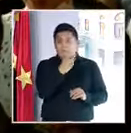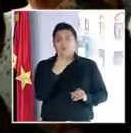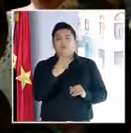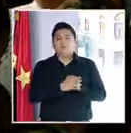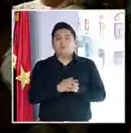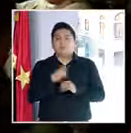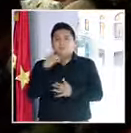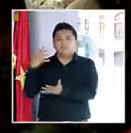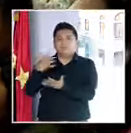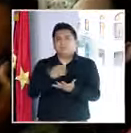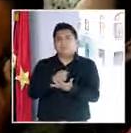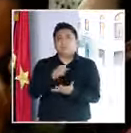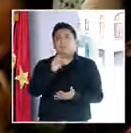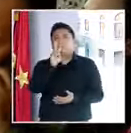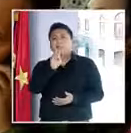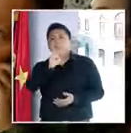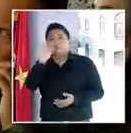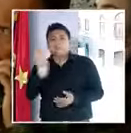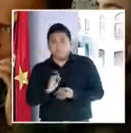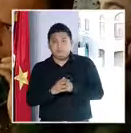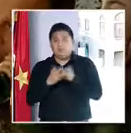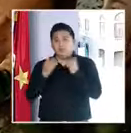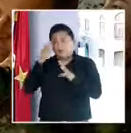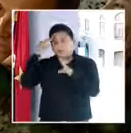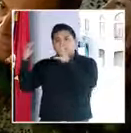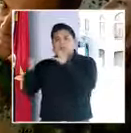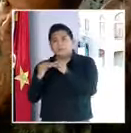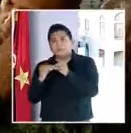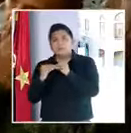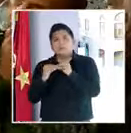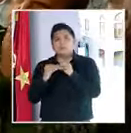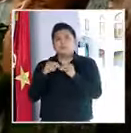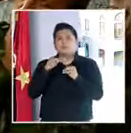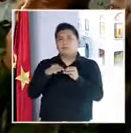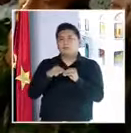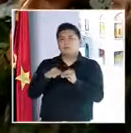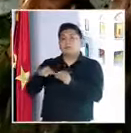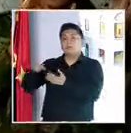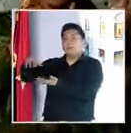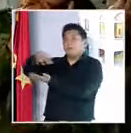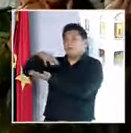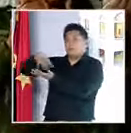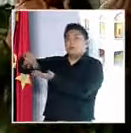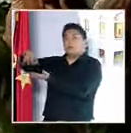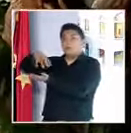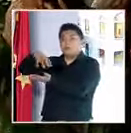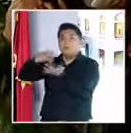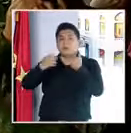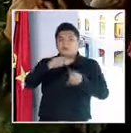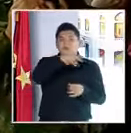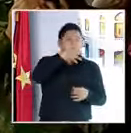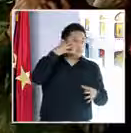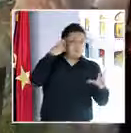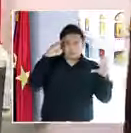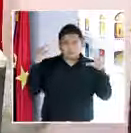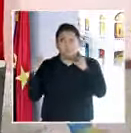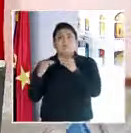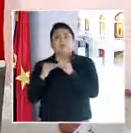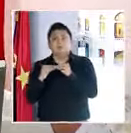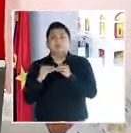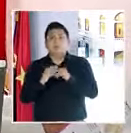que significa para nosotros la alianza con el Departamento de Santander, hoy completamente constituida, y que en